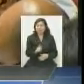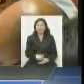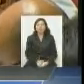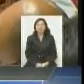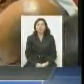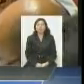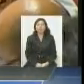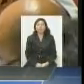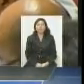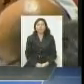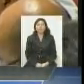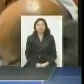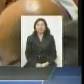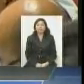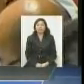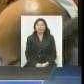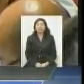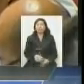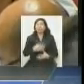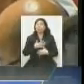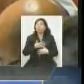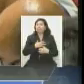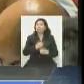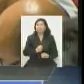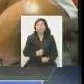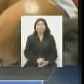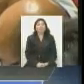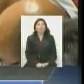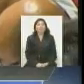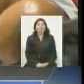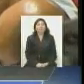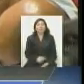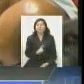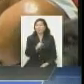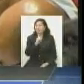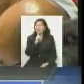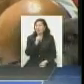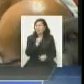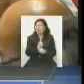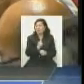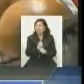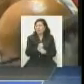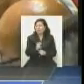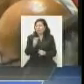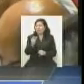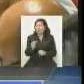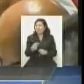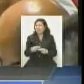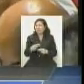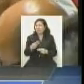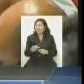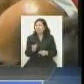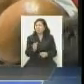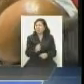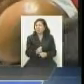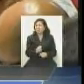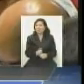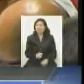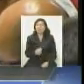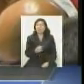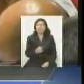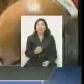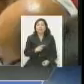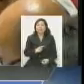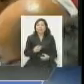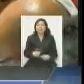lugar, presidente, la salubridad no es trabajo del ciudadano, del vecino, del trabajador, sino